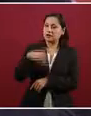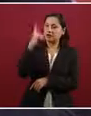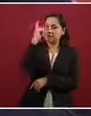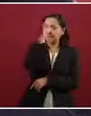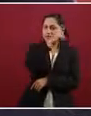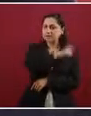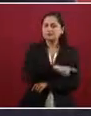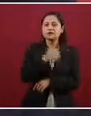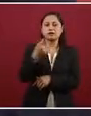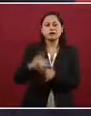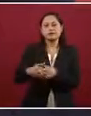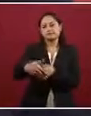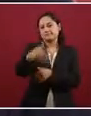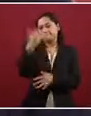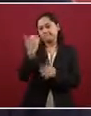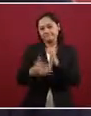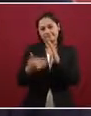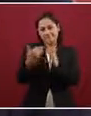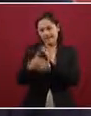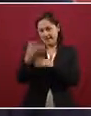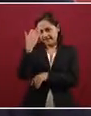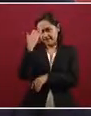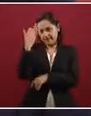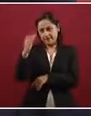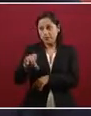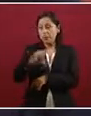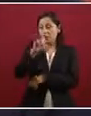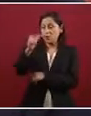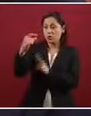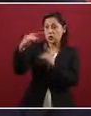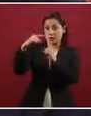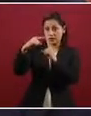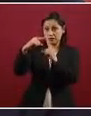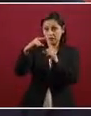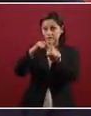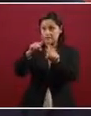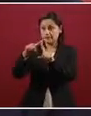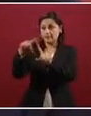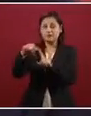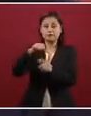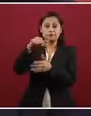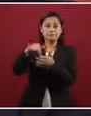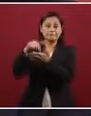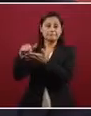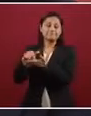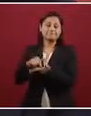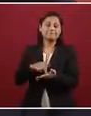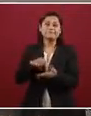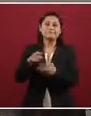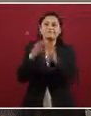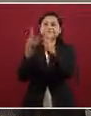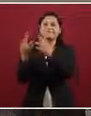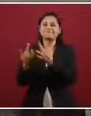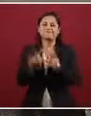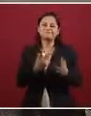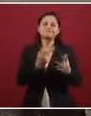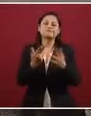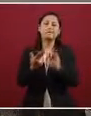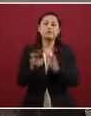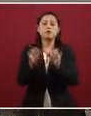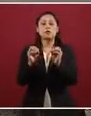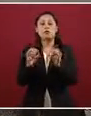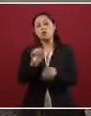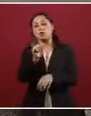todavía tiempo, igual otros templos que fueron muy dañados, y el caso de grandes hospitales,